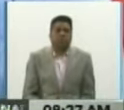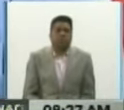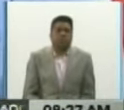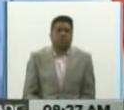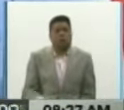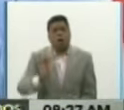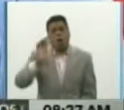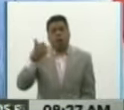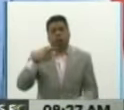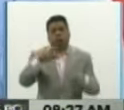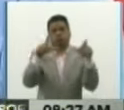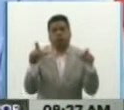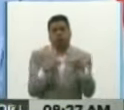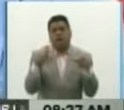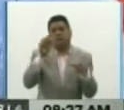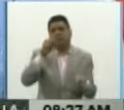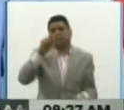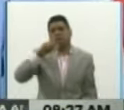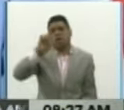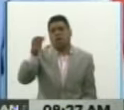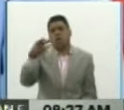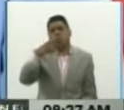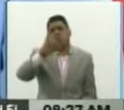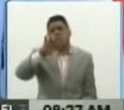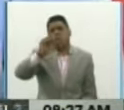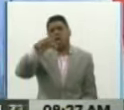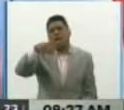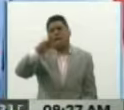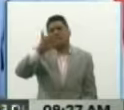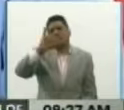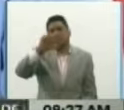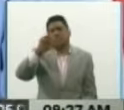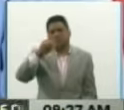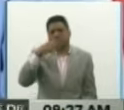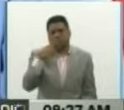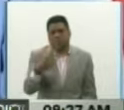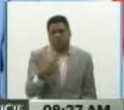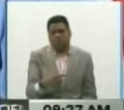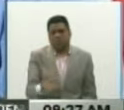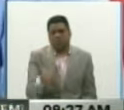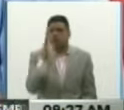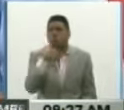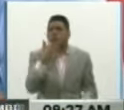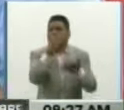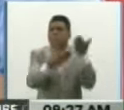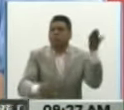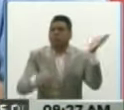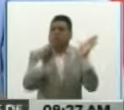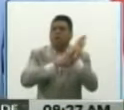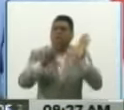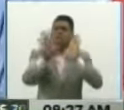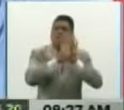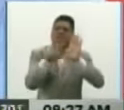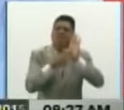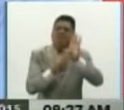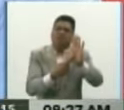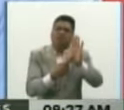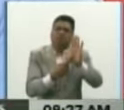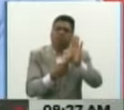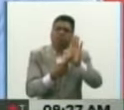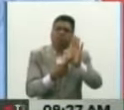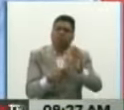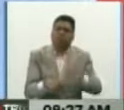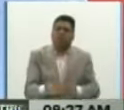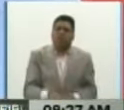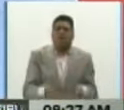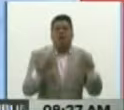lo está denunciando el señor Arquímedes Sequeira, quien estuvo ayer en Globovisión, sin tener algún argumento legal, a manifestar que esto era